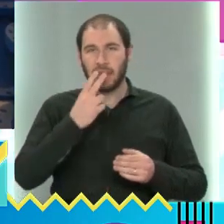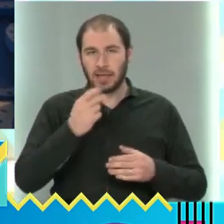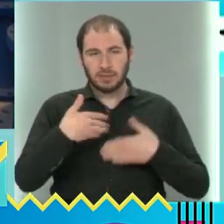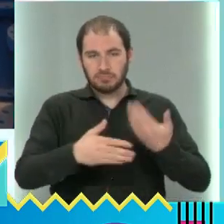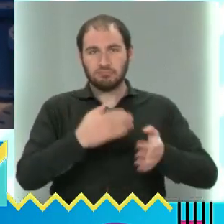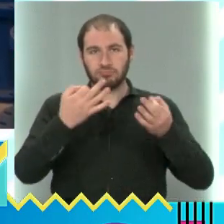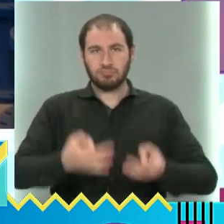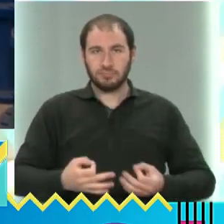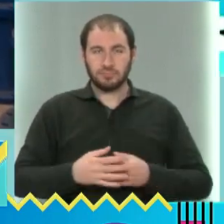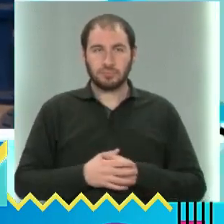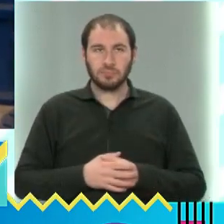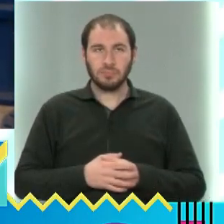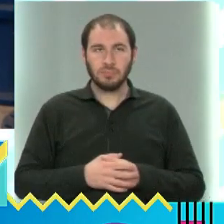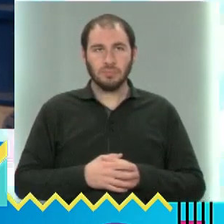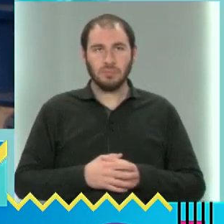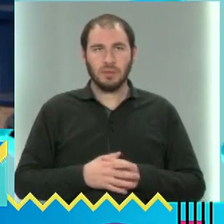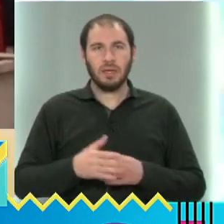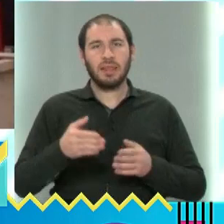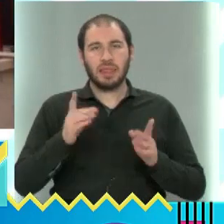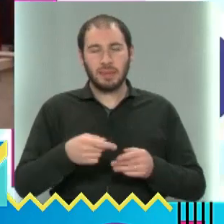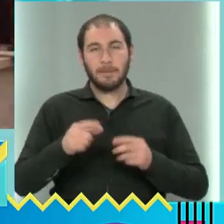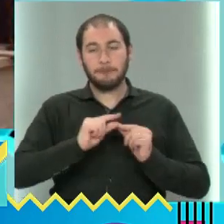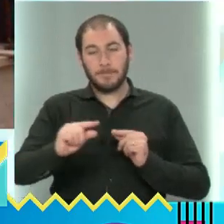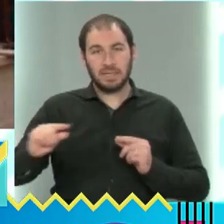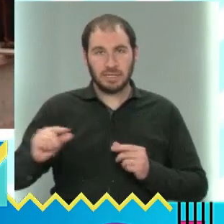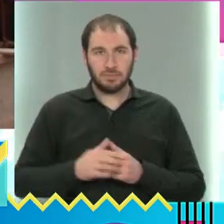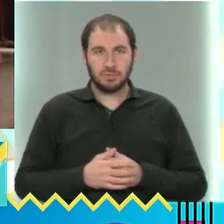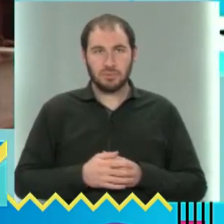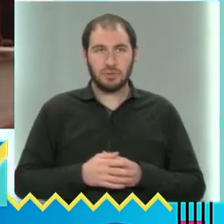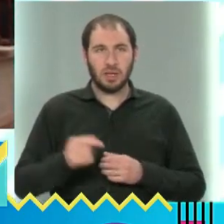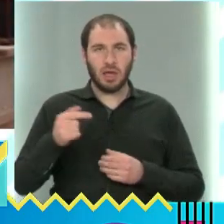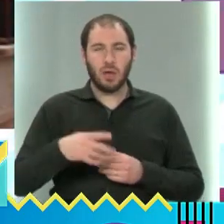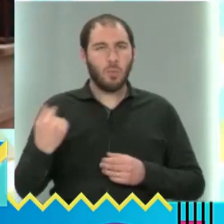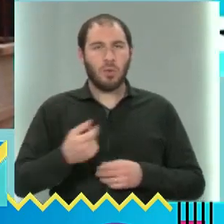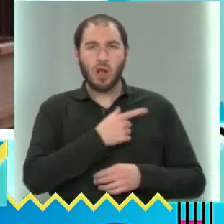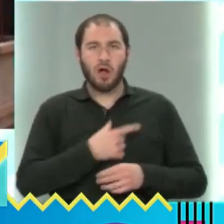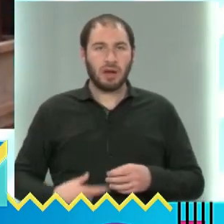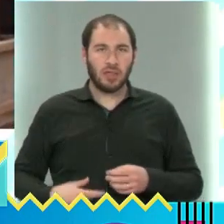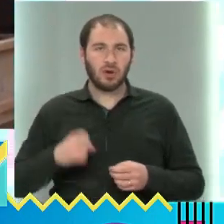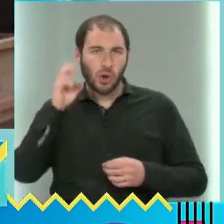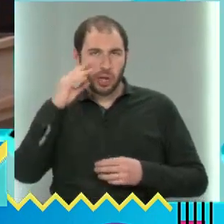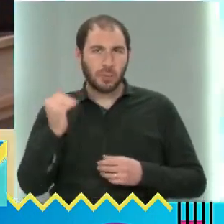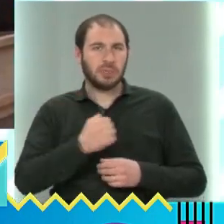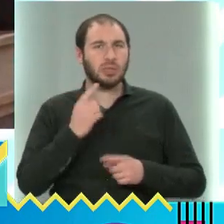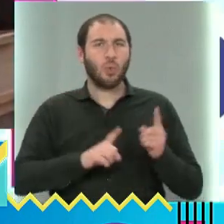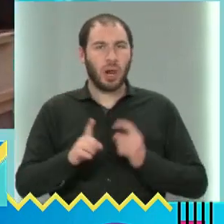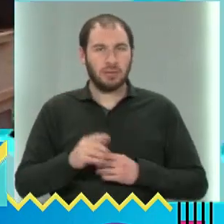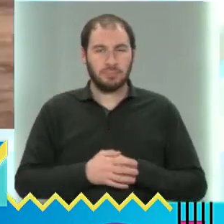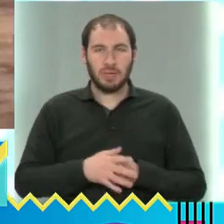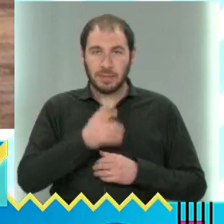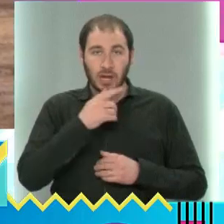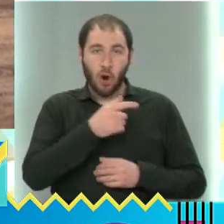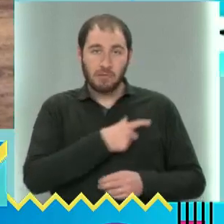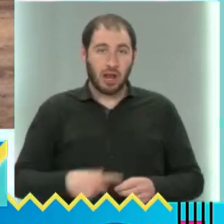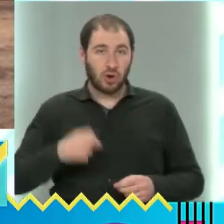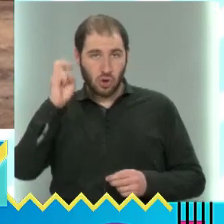energética, tenemos líneas de crédito. ¿Y cuál es el peso que tiene un gobernador como Cornejo? Bueno, yo creo que un gobernador